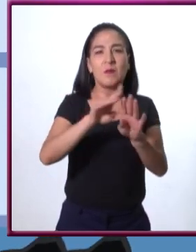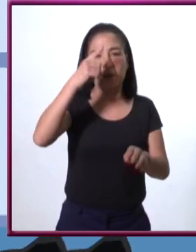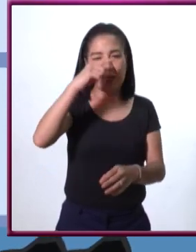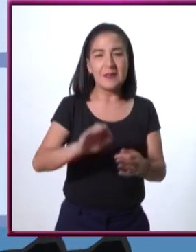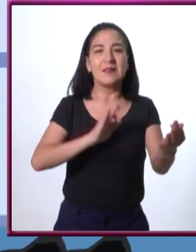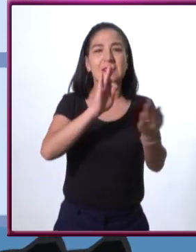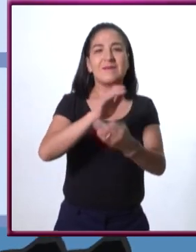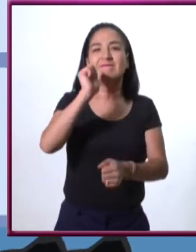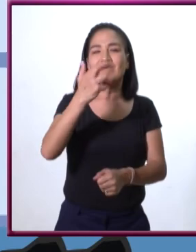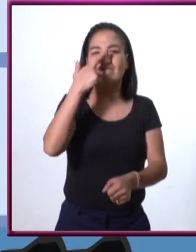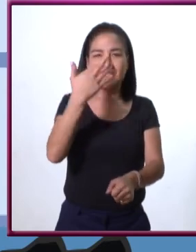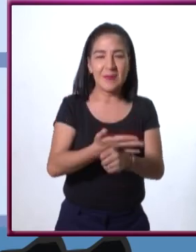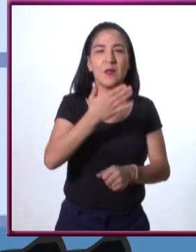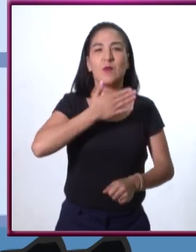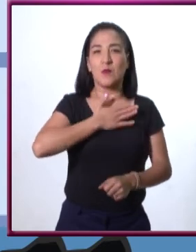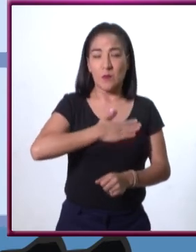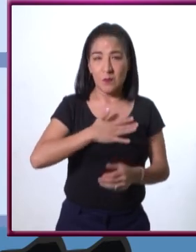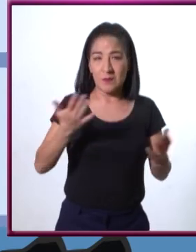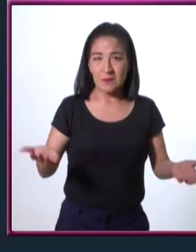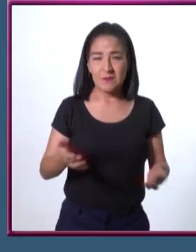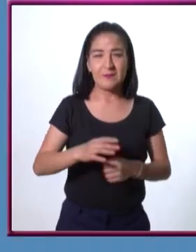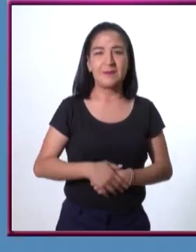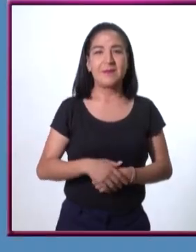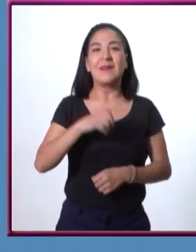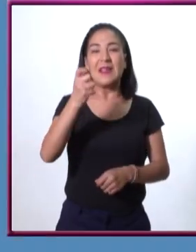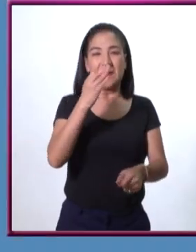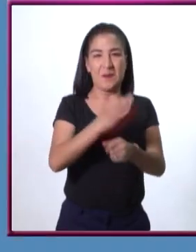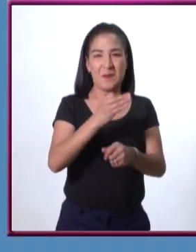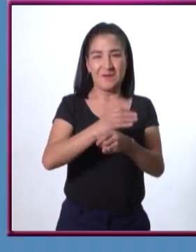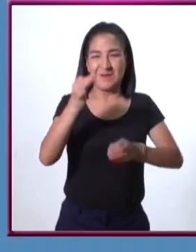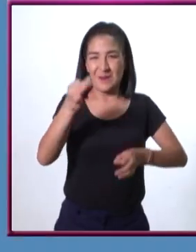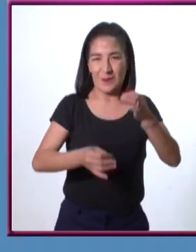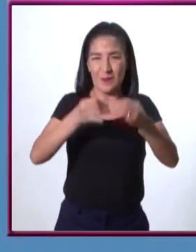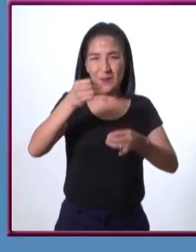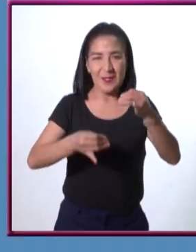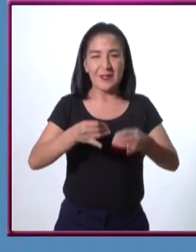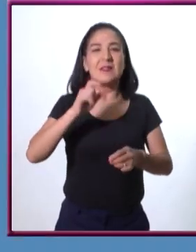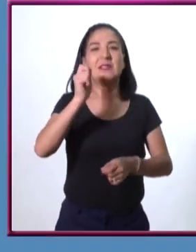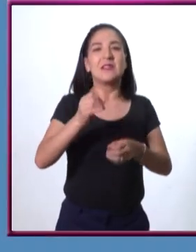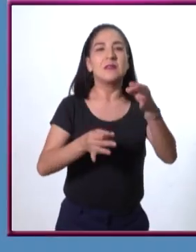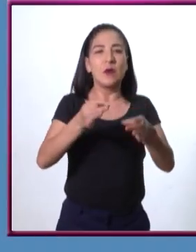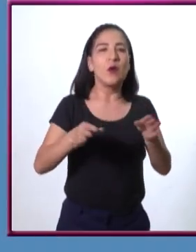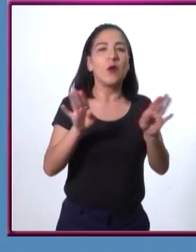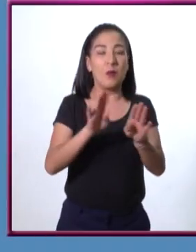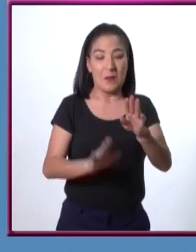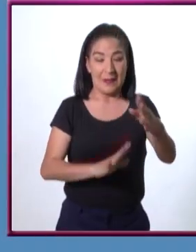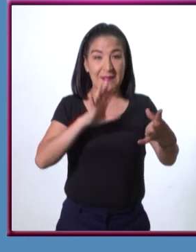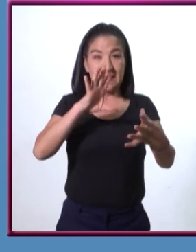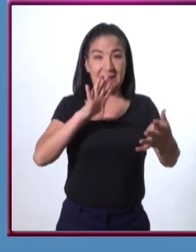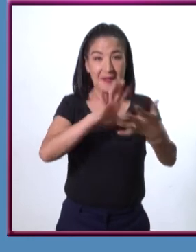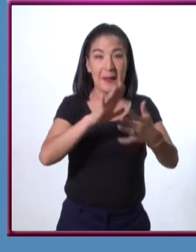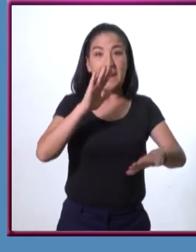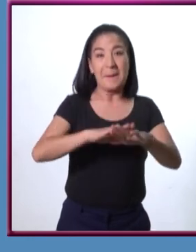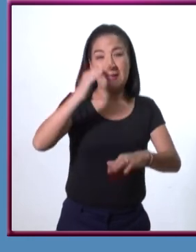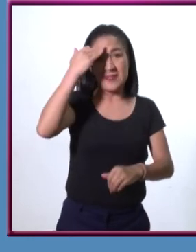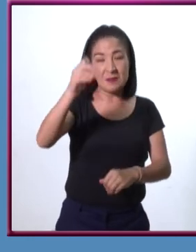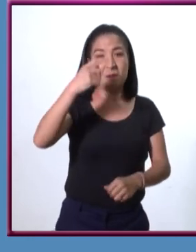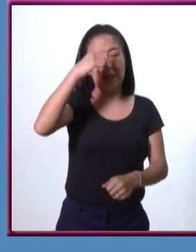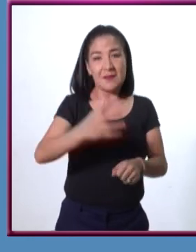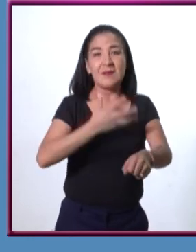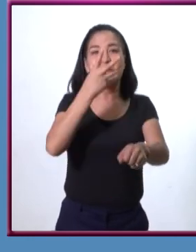la responsabilidad y a la justicia? En los sistemas judiciales está demostrado que aumentar las penas no es la mejor solución